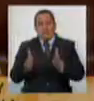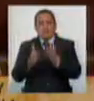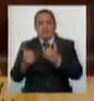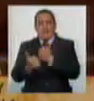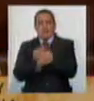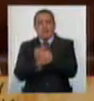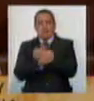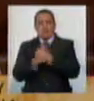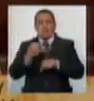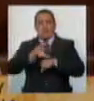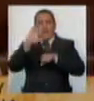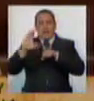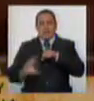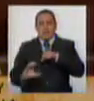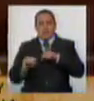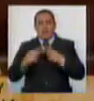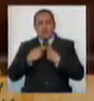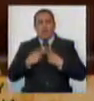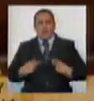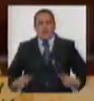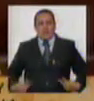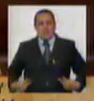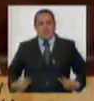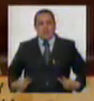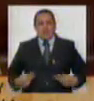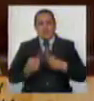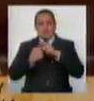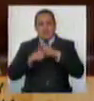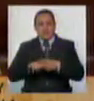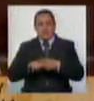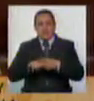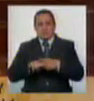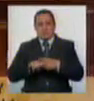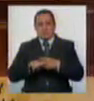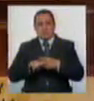Ayacucho, Cajamarca y Huancavelica, para empezar.